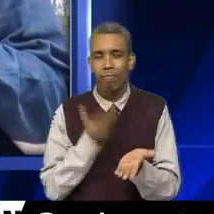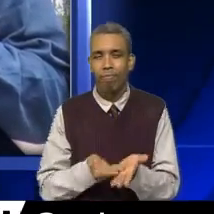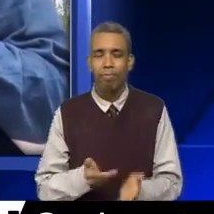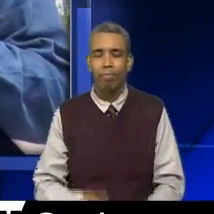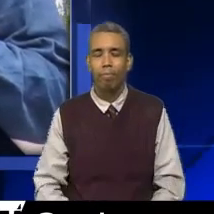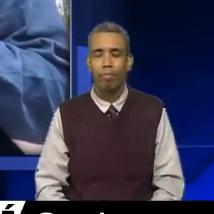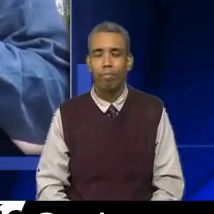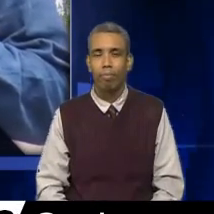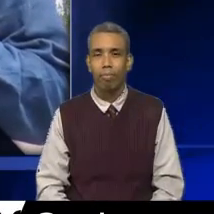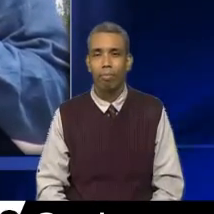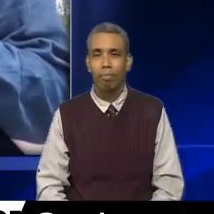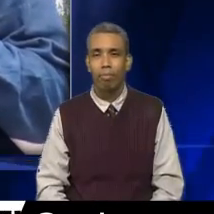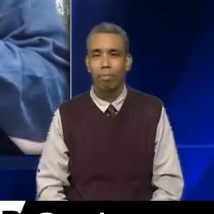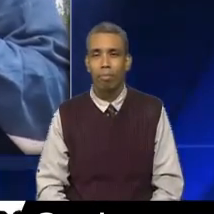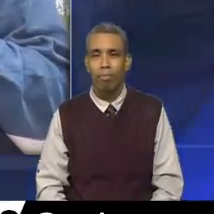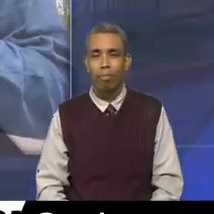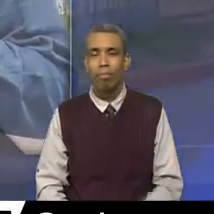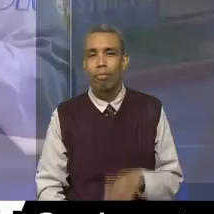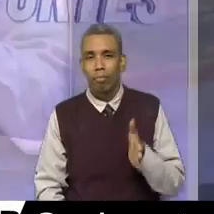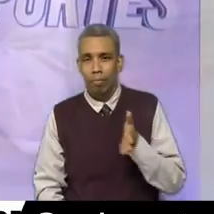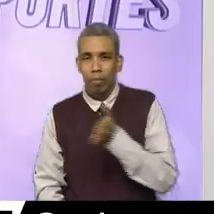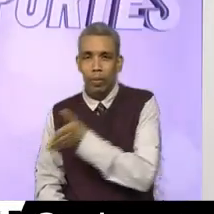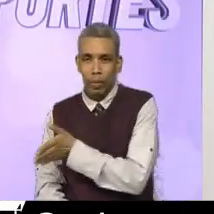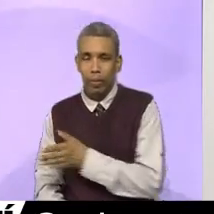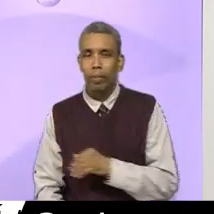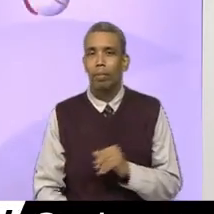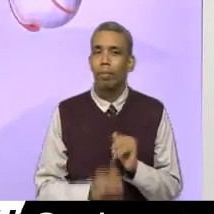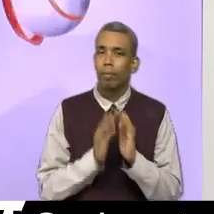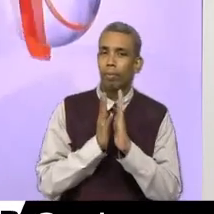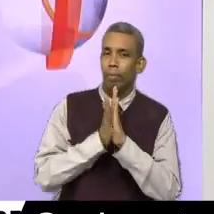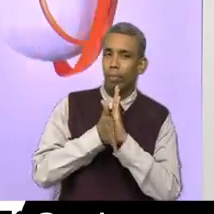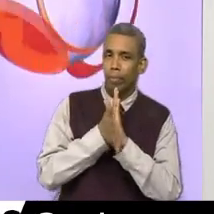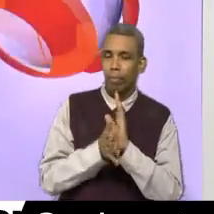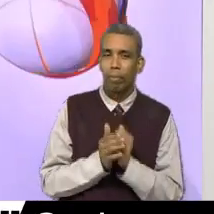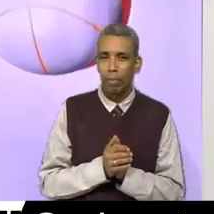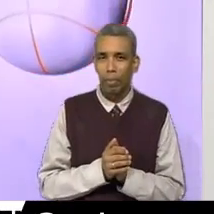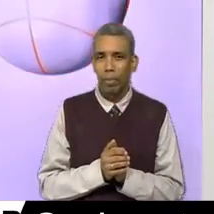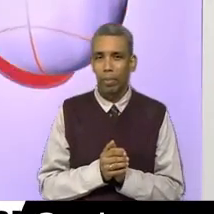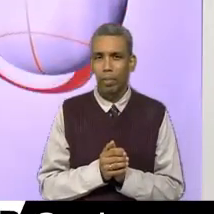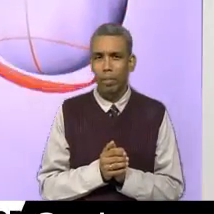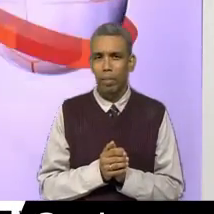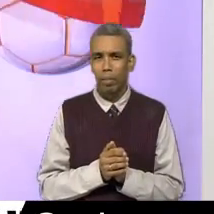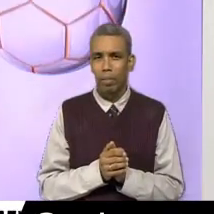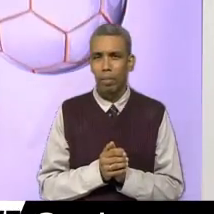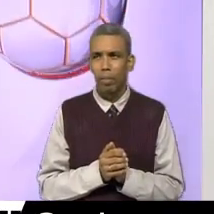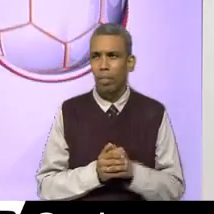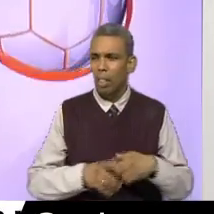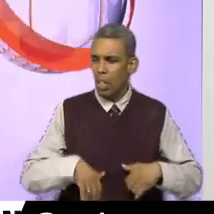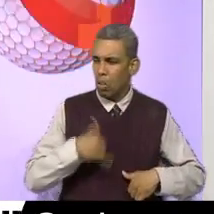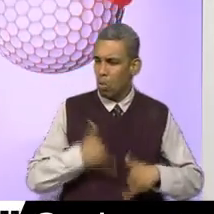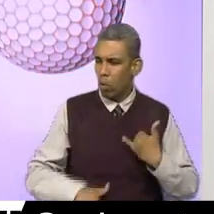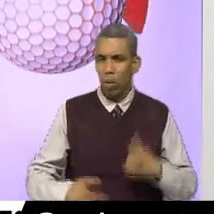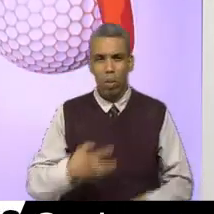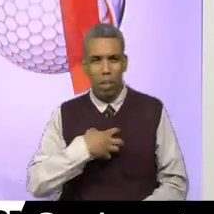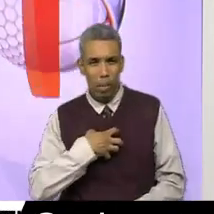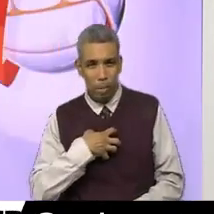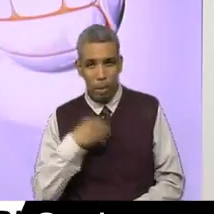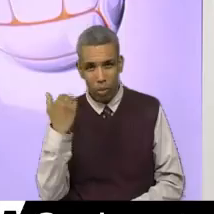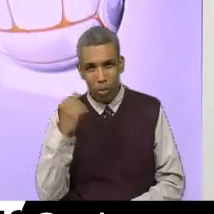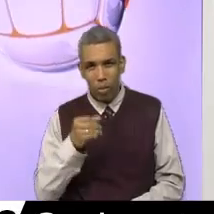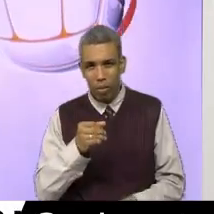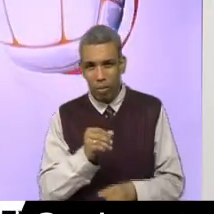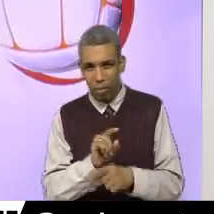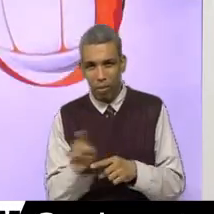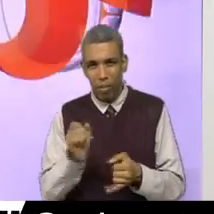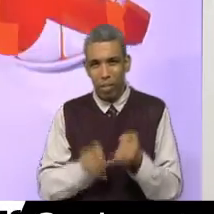Enlace Noticias. Queremos contarles en los deportes también que un torneo abierto de juegos autóctonos fue el que se cumplió este fin de semana en